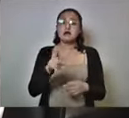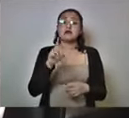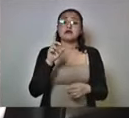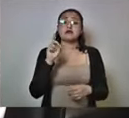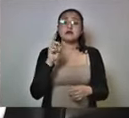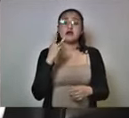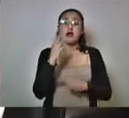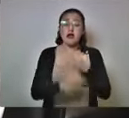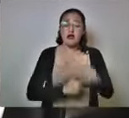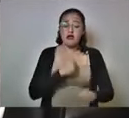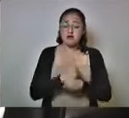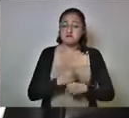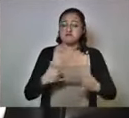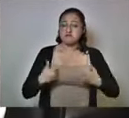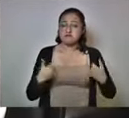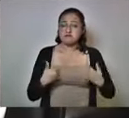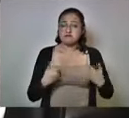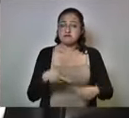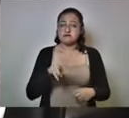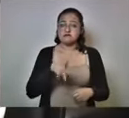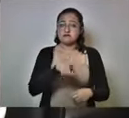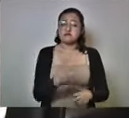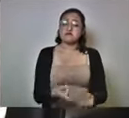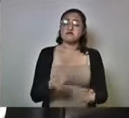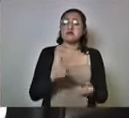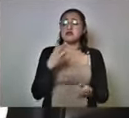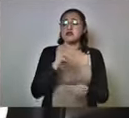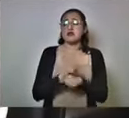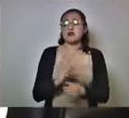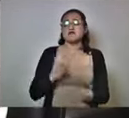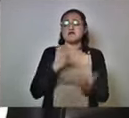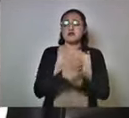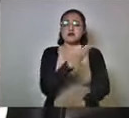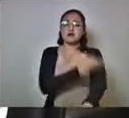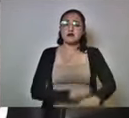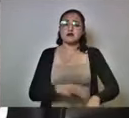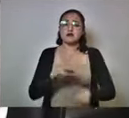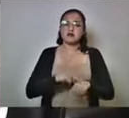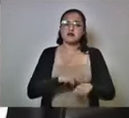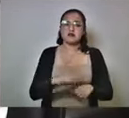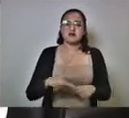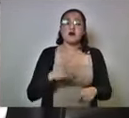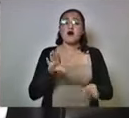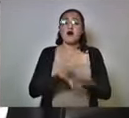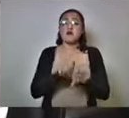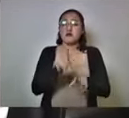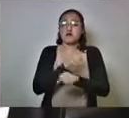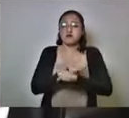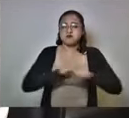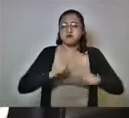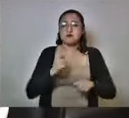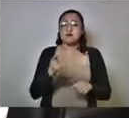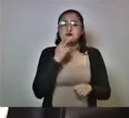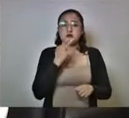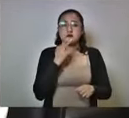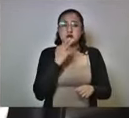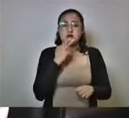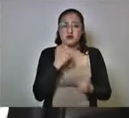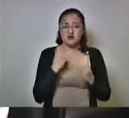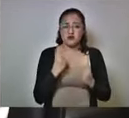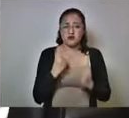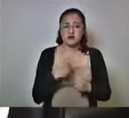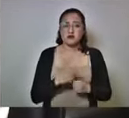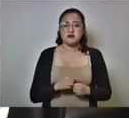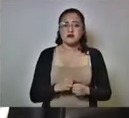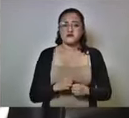años, tarda 3 días en llegar a los servicios y tiene como comorbilidades obesidad y tabaquismo crónico. En